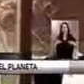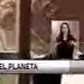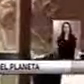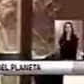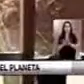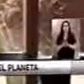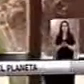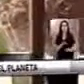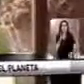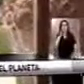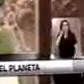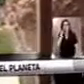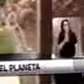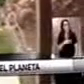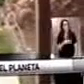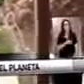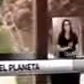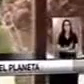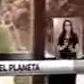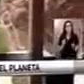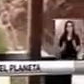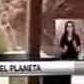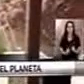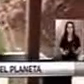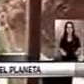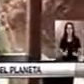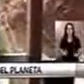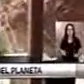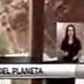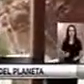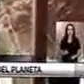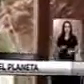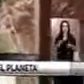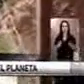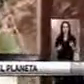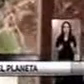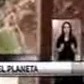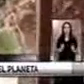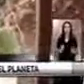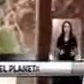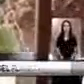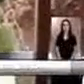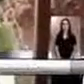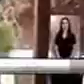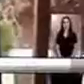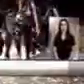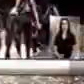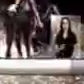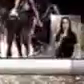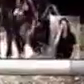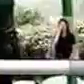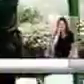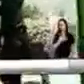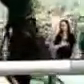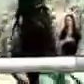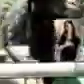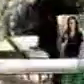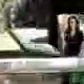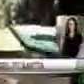La experiencia, ¿sí?, le fascinó. Nada de nervios. No, no se, bien ya ansioso. No se arrepintió. No, no se arrepintió, le gustó.